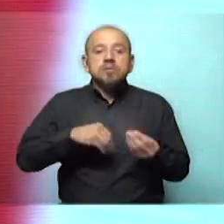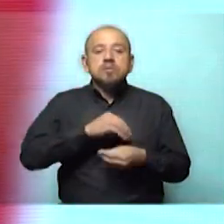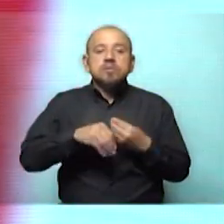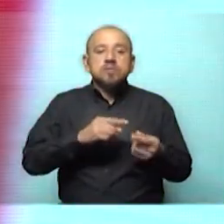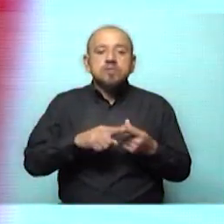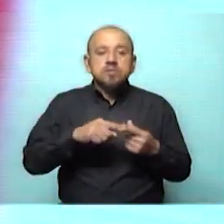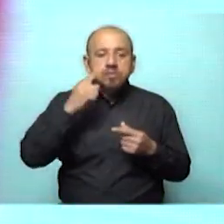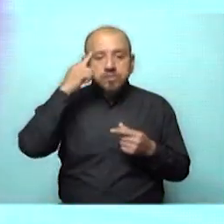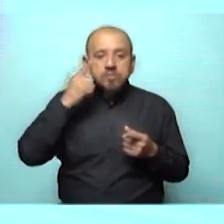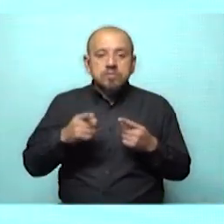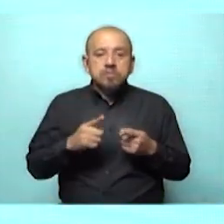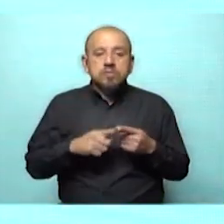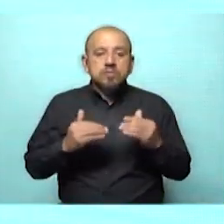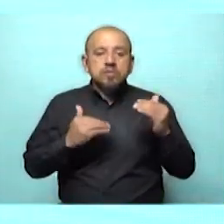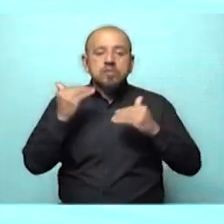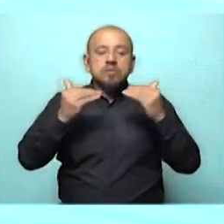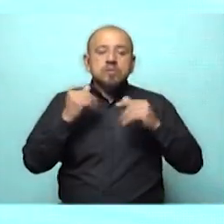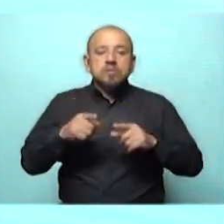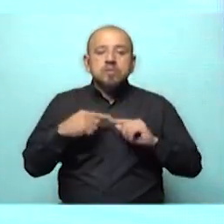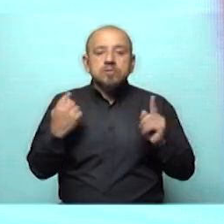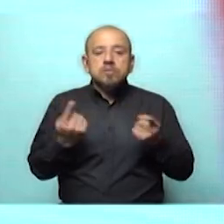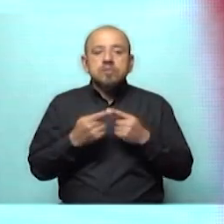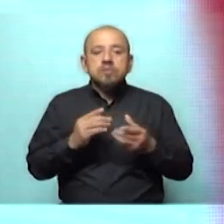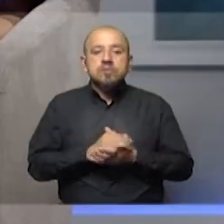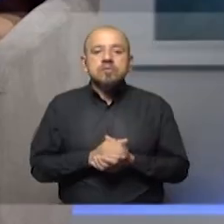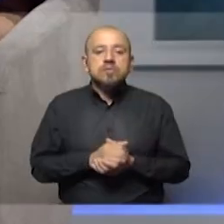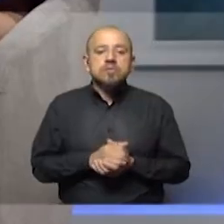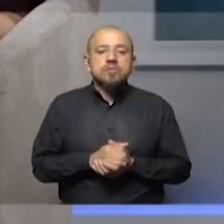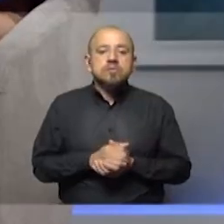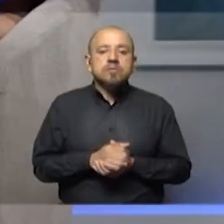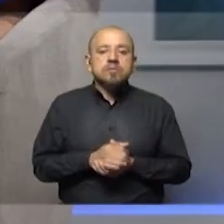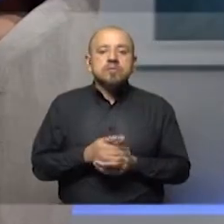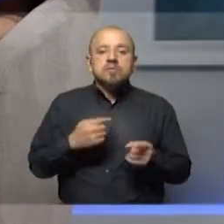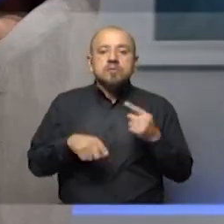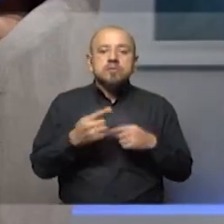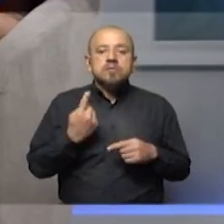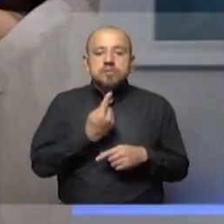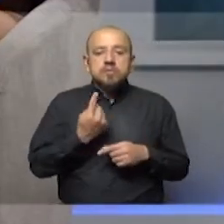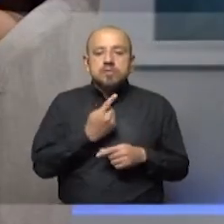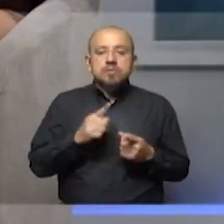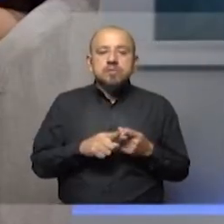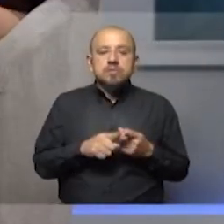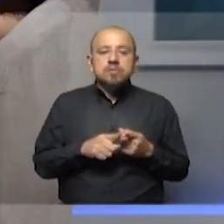y pensarlo en un nivel más colectivo sí salir un poco también de esta lógica individualista